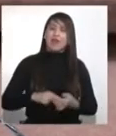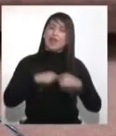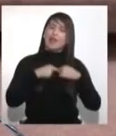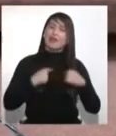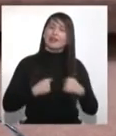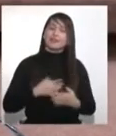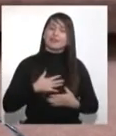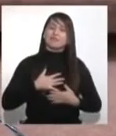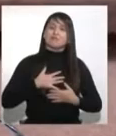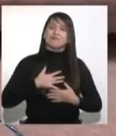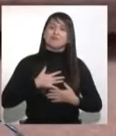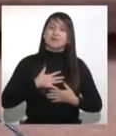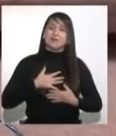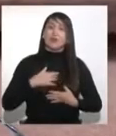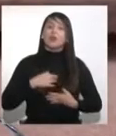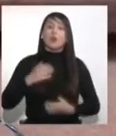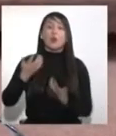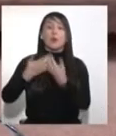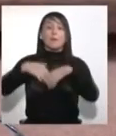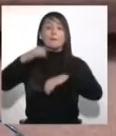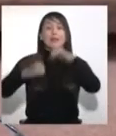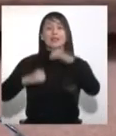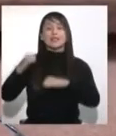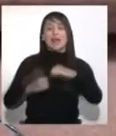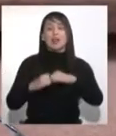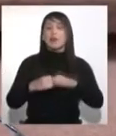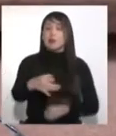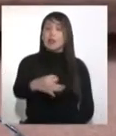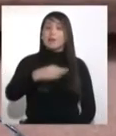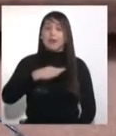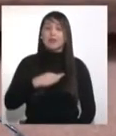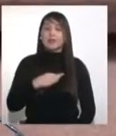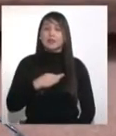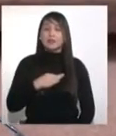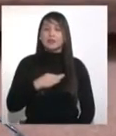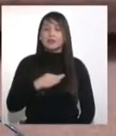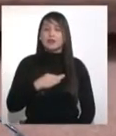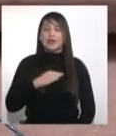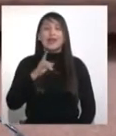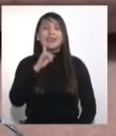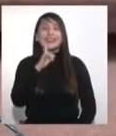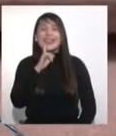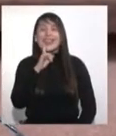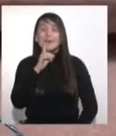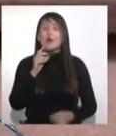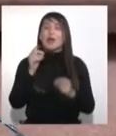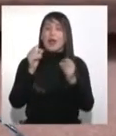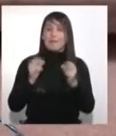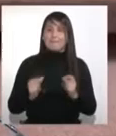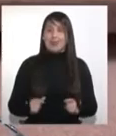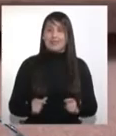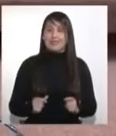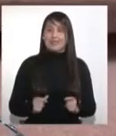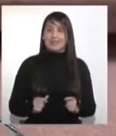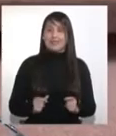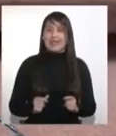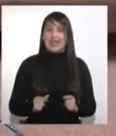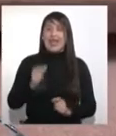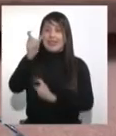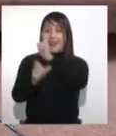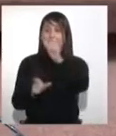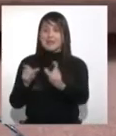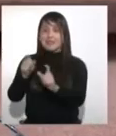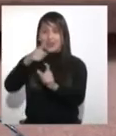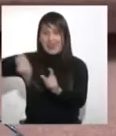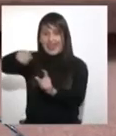corazón, de un empresario que me ha dicho que tenemos que ser capaces de poner a las personas en el